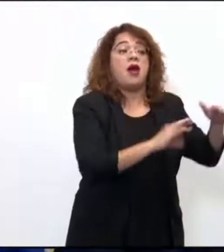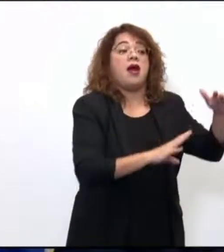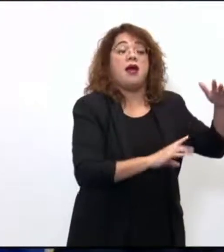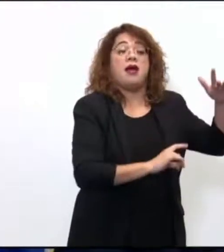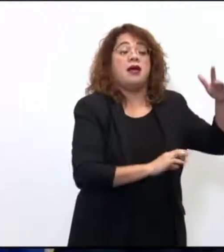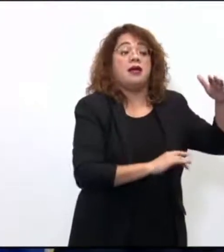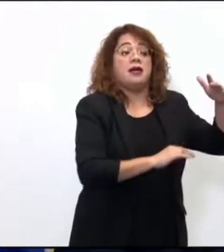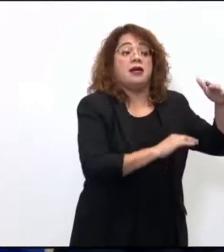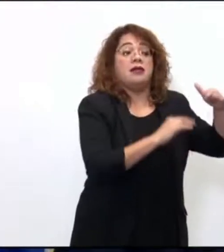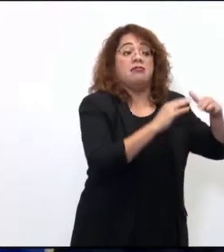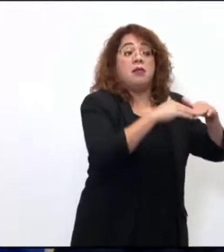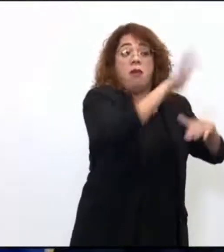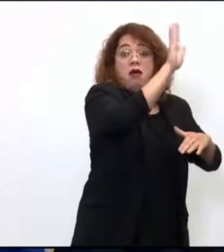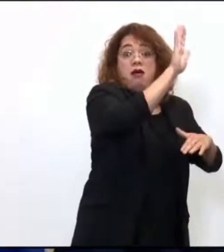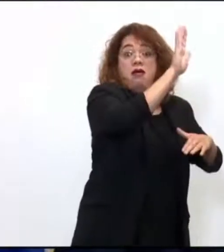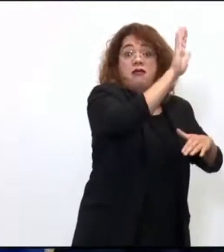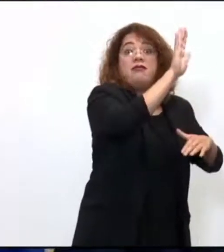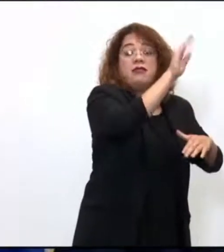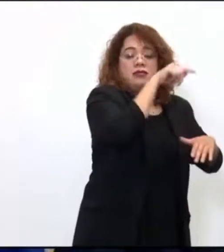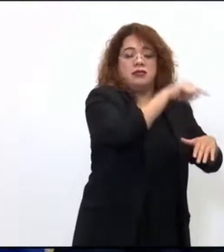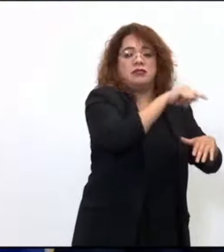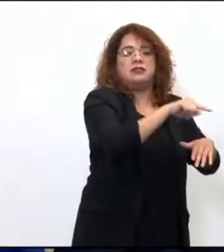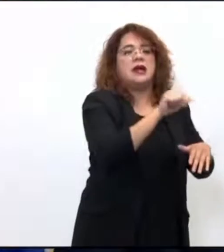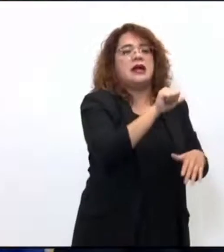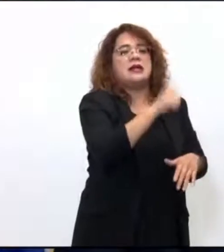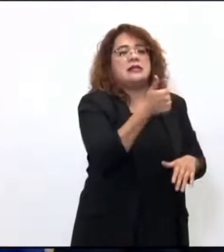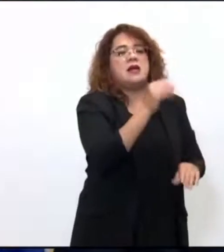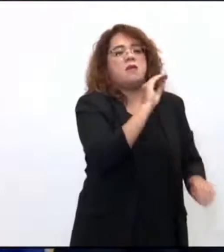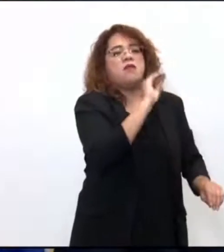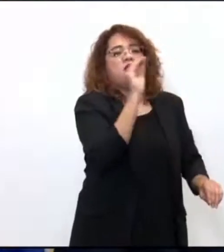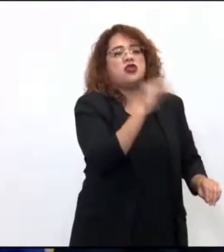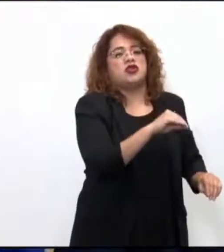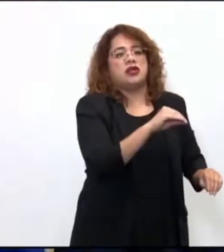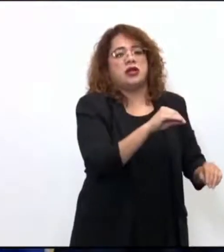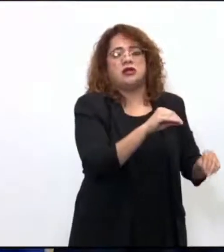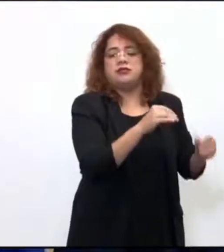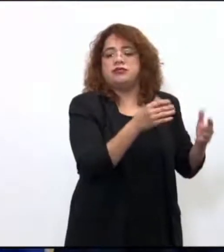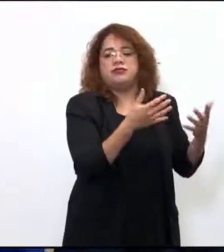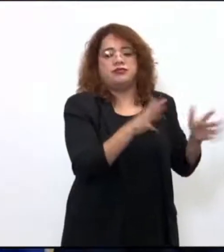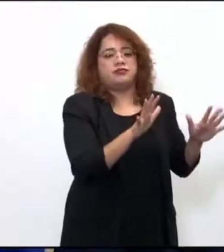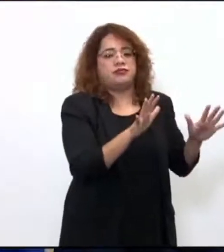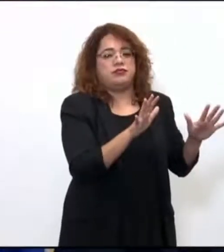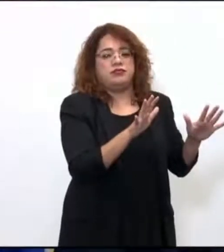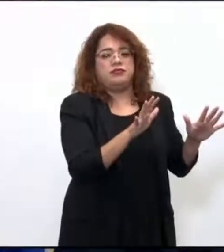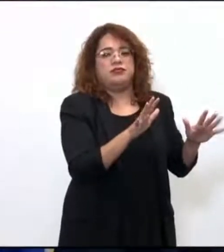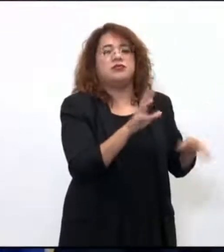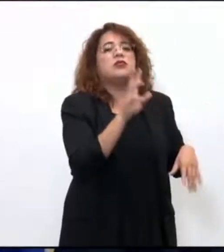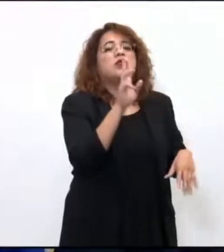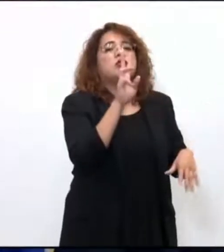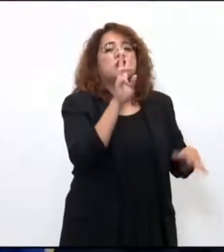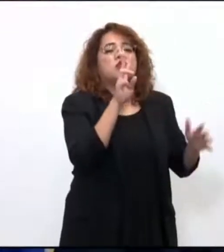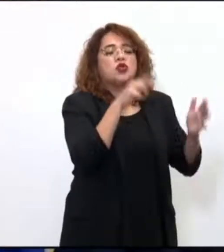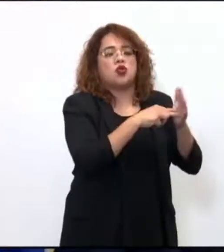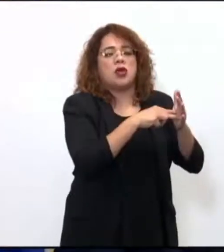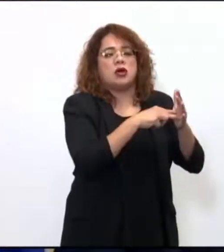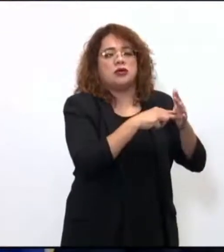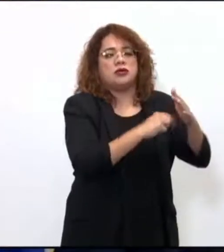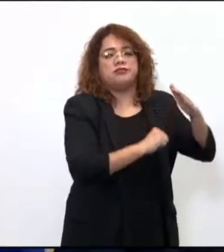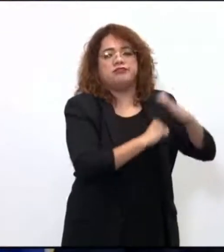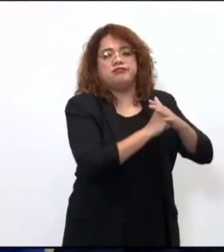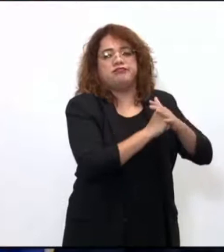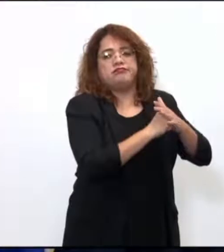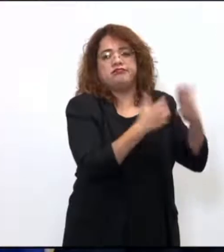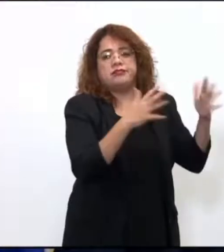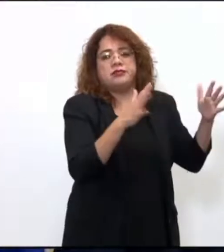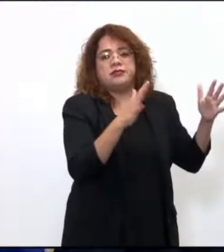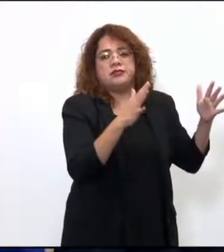limitarse a no más de 10% de la máxima de ocupación o 2,000 personas,